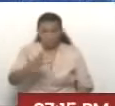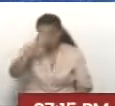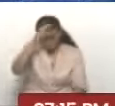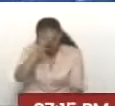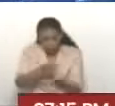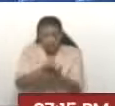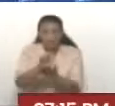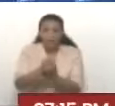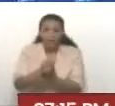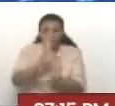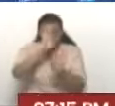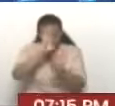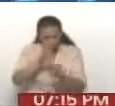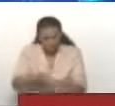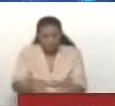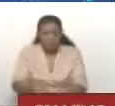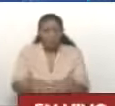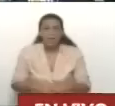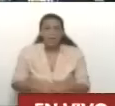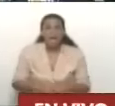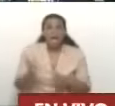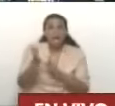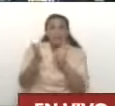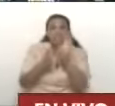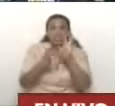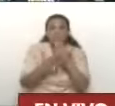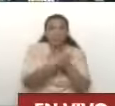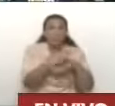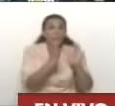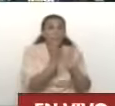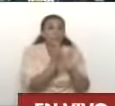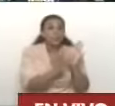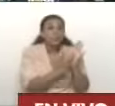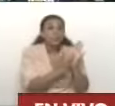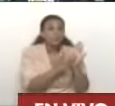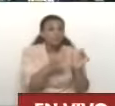y me inclino ante nuestro Señor Jesucristo.